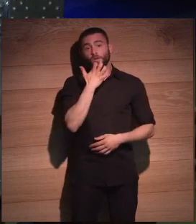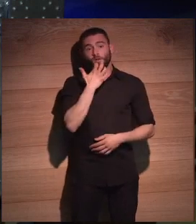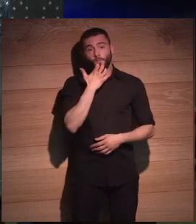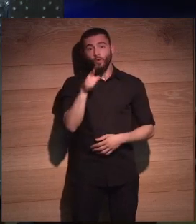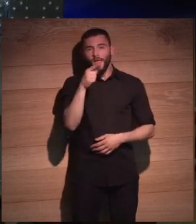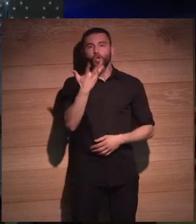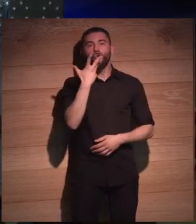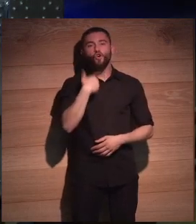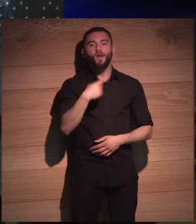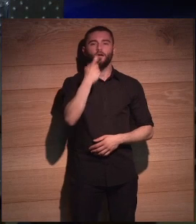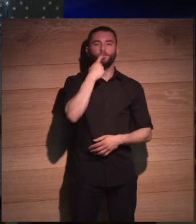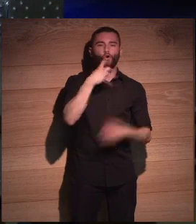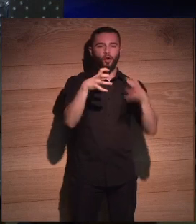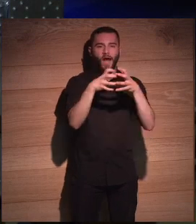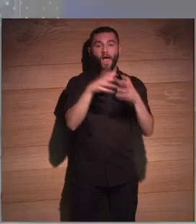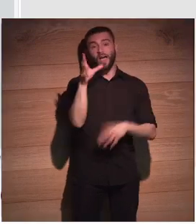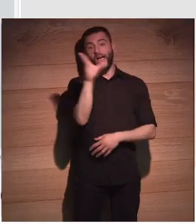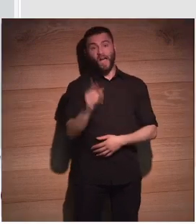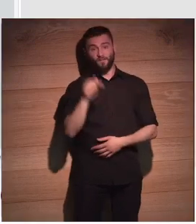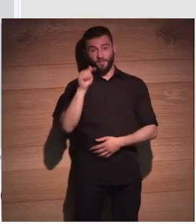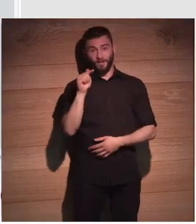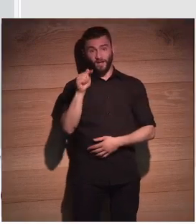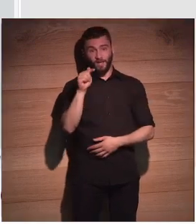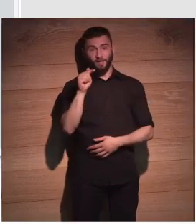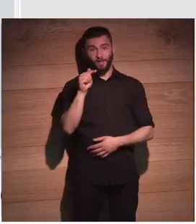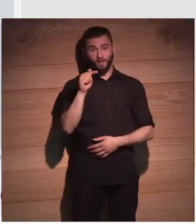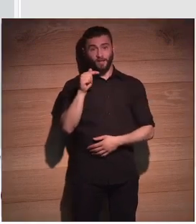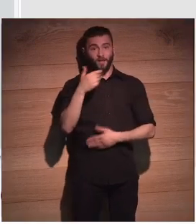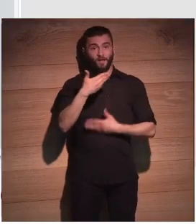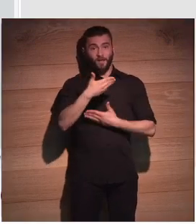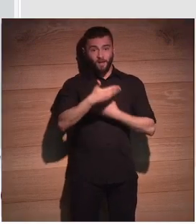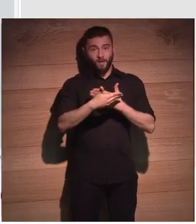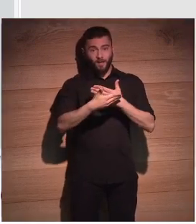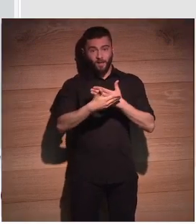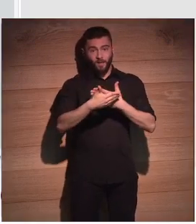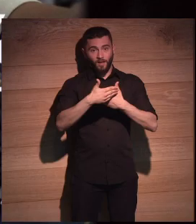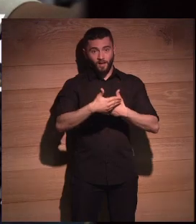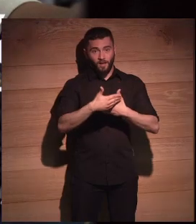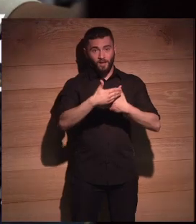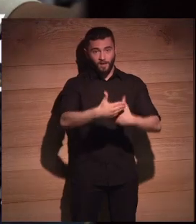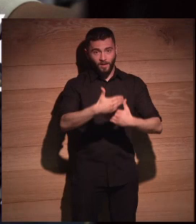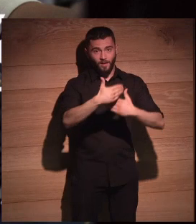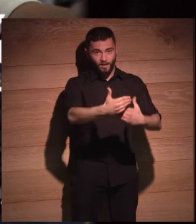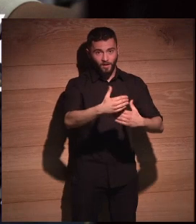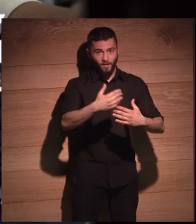más coloreado de rojo-naranja, que es África, que es donde se va avanzando cada vez más lentamente, por desgracia.